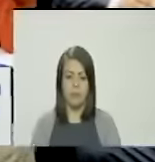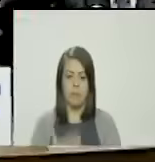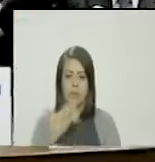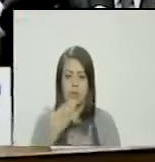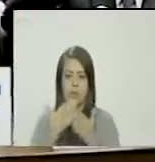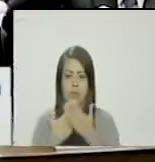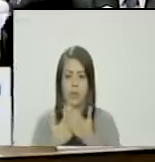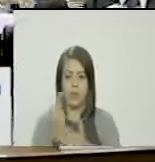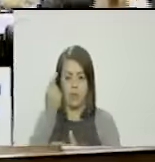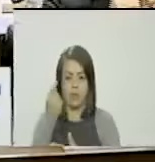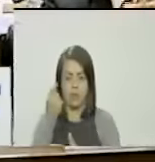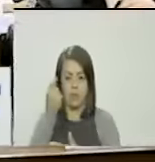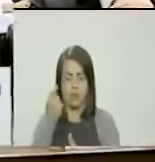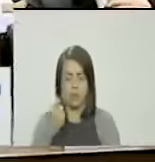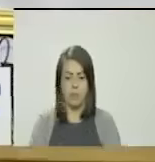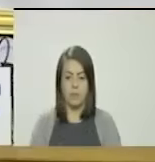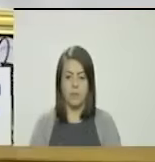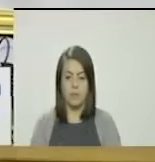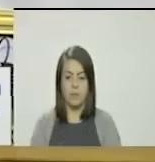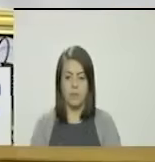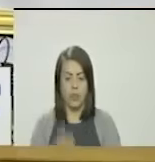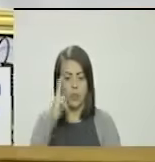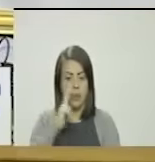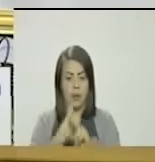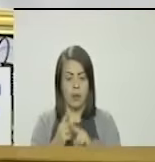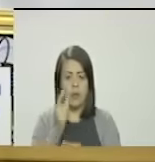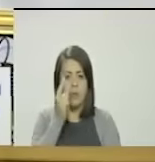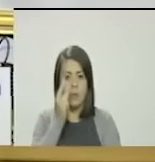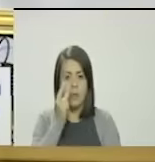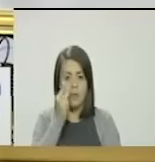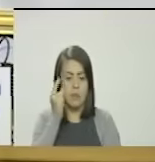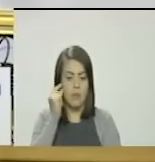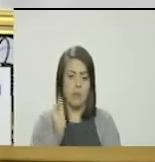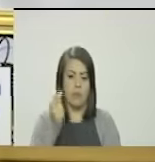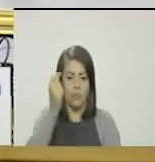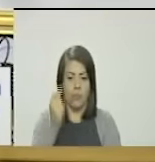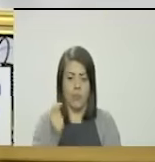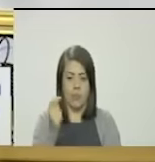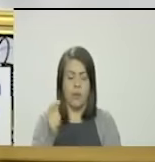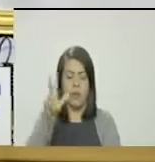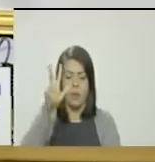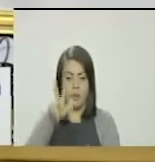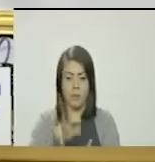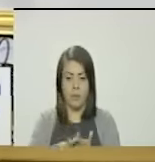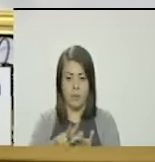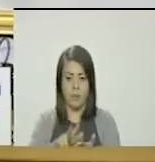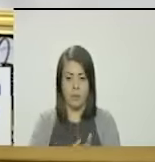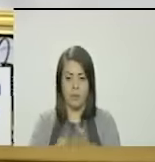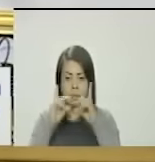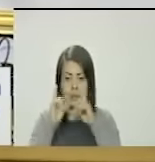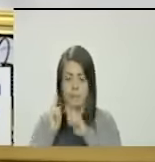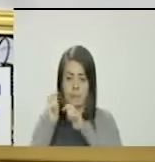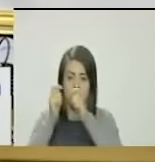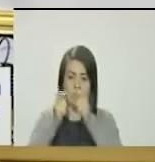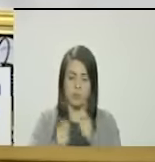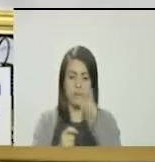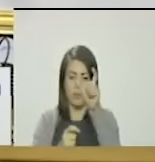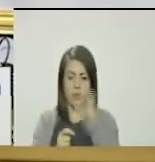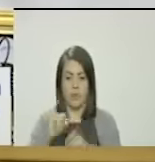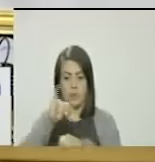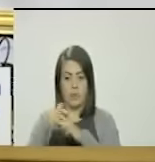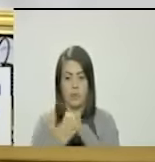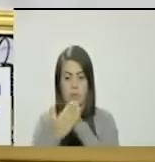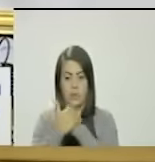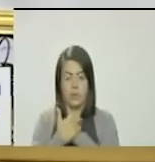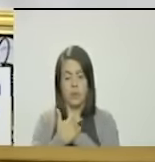Gracias, diputados y diputadas. Las honorables diputadas y los honorables diputados que estén por aprobar la designación del diputado